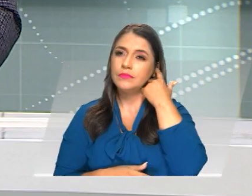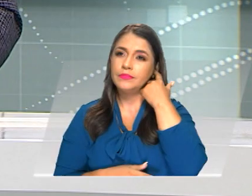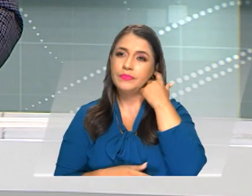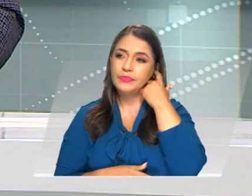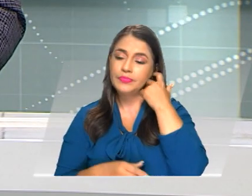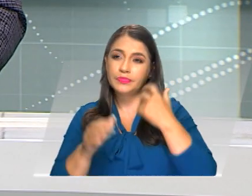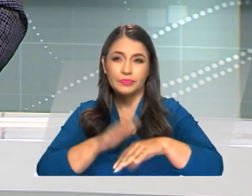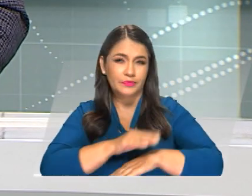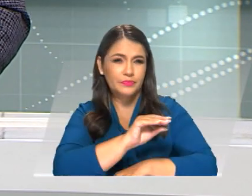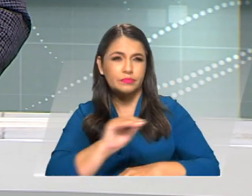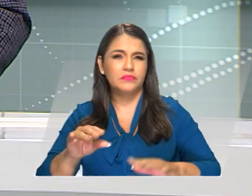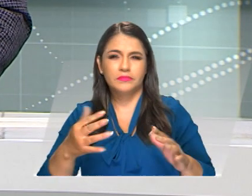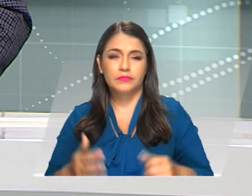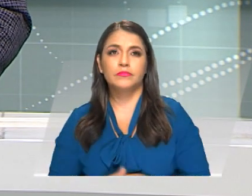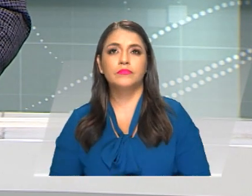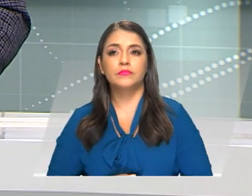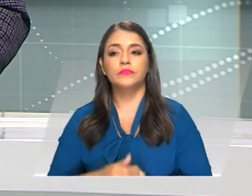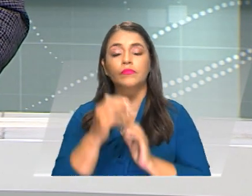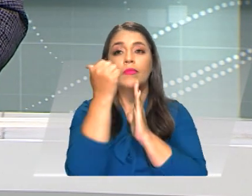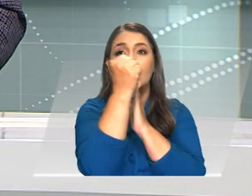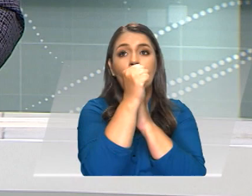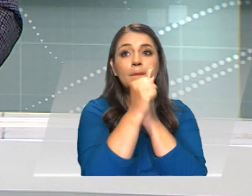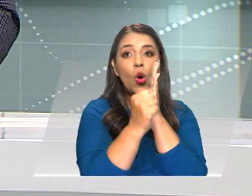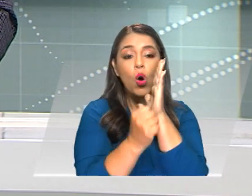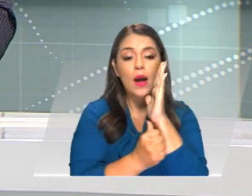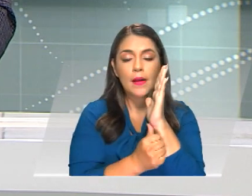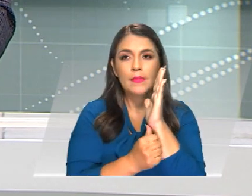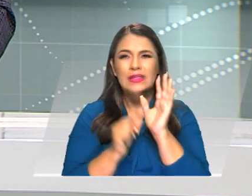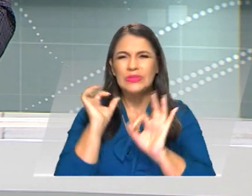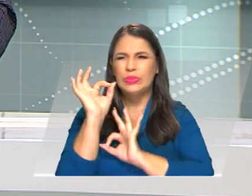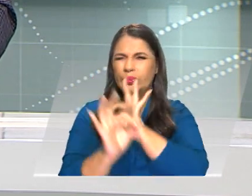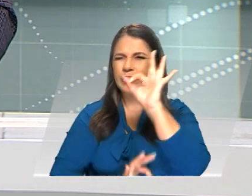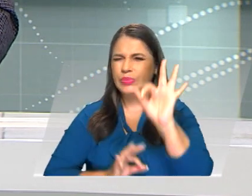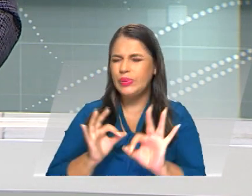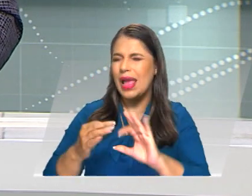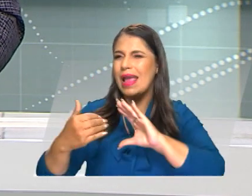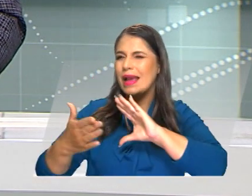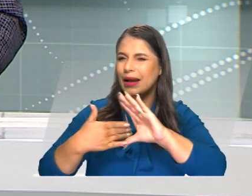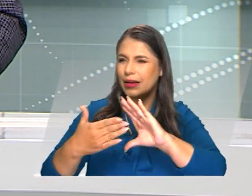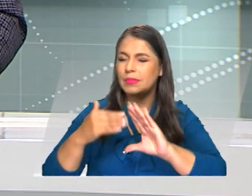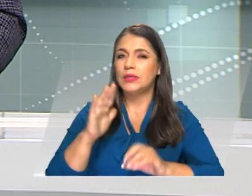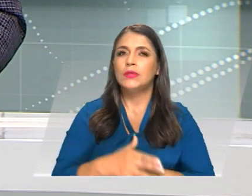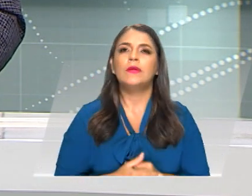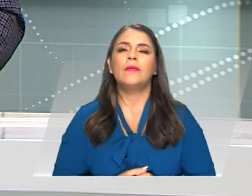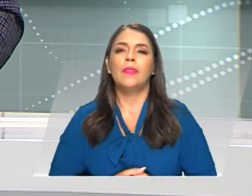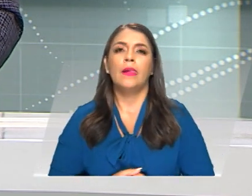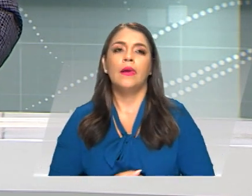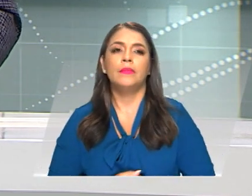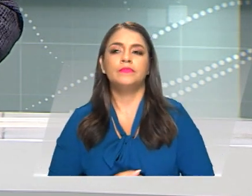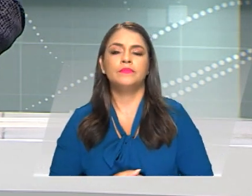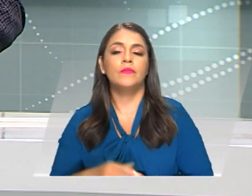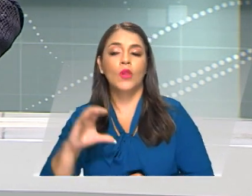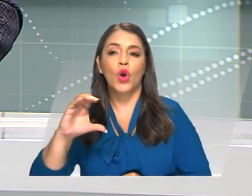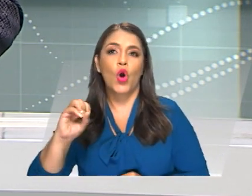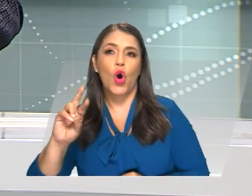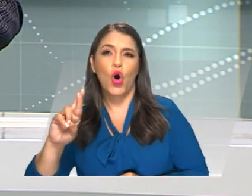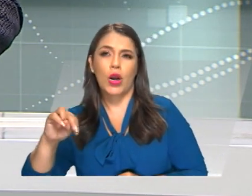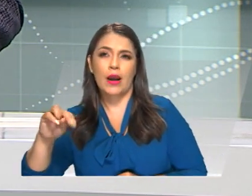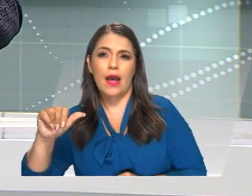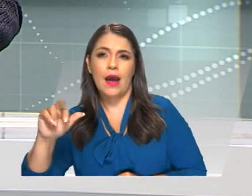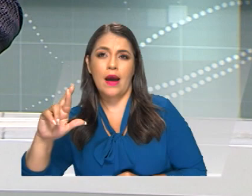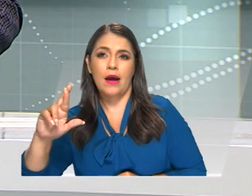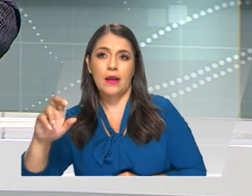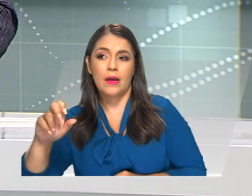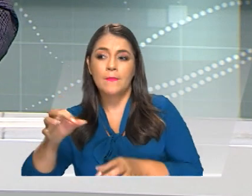con programas de conservación para reducir los efectos del cambio climático los municipios vigilados por coronar están a punto de alcanzar la